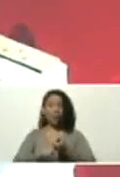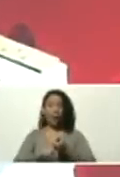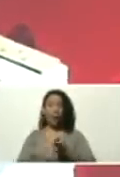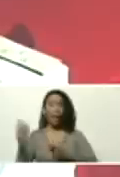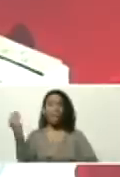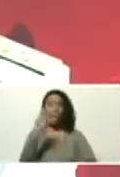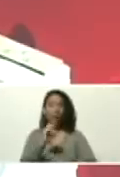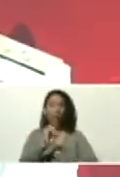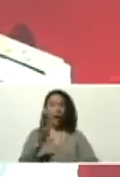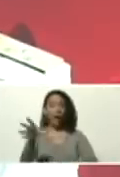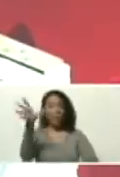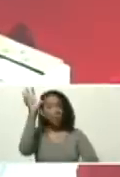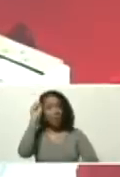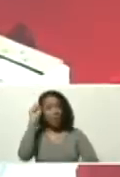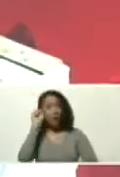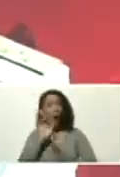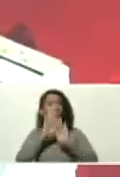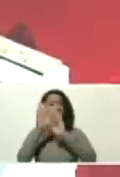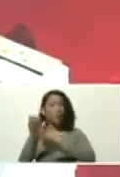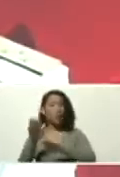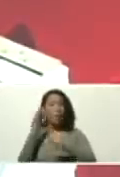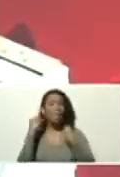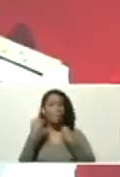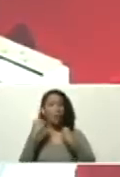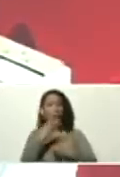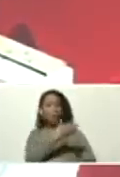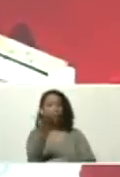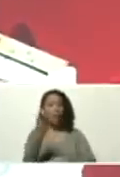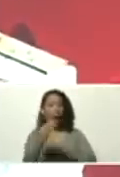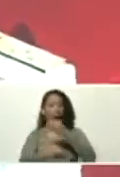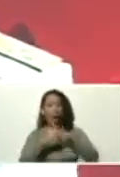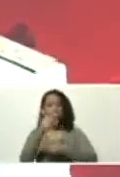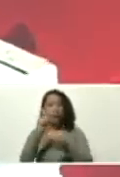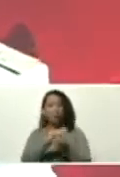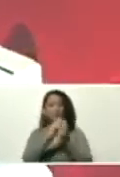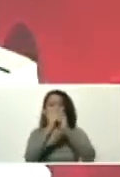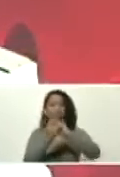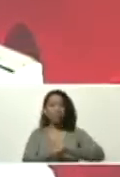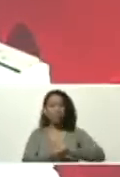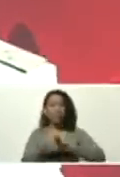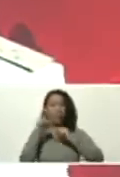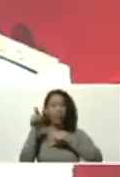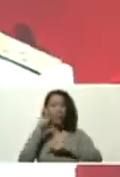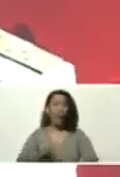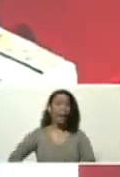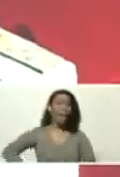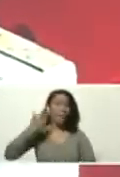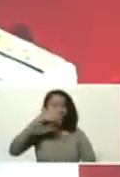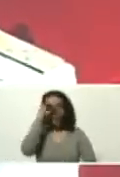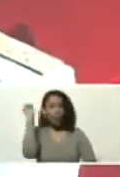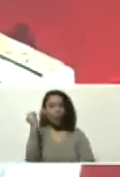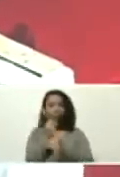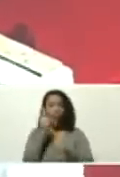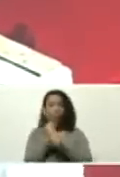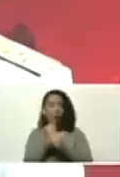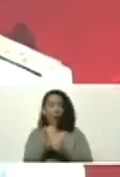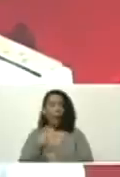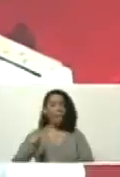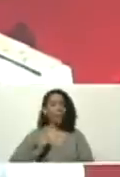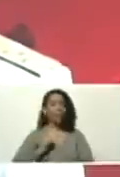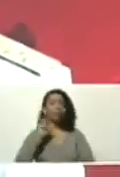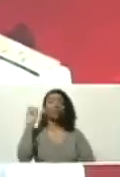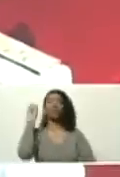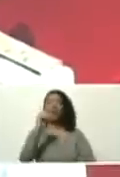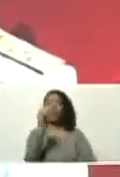comprensión y apoyo para que se conviertan en verdaderos bastiones de esa importante gestión. Aprovechamos también